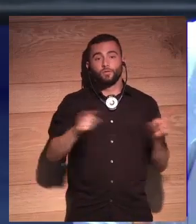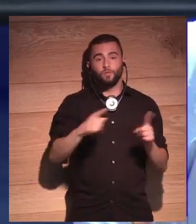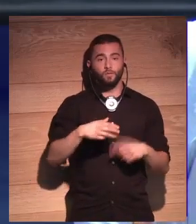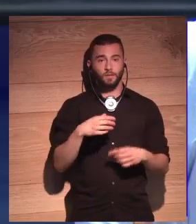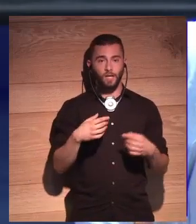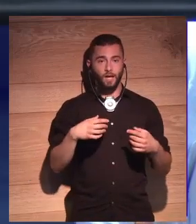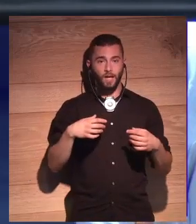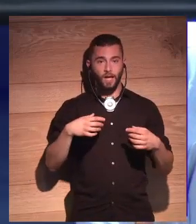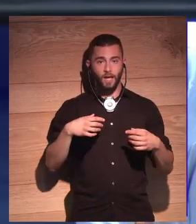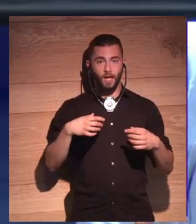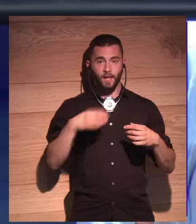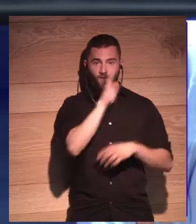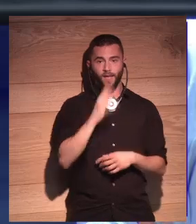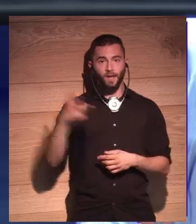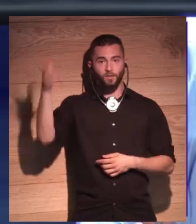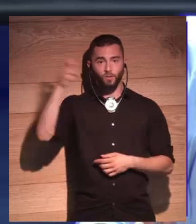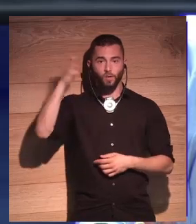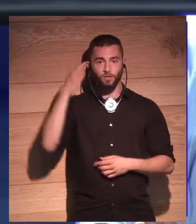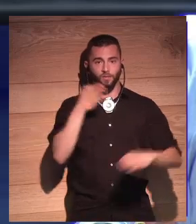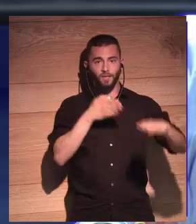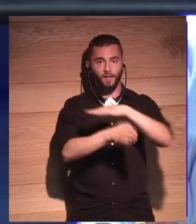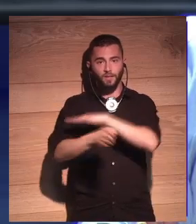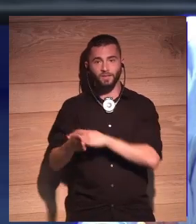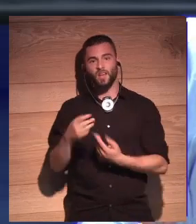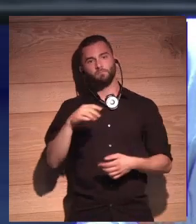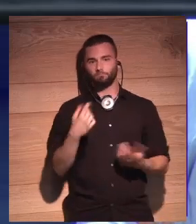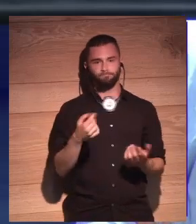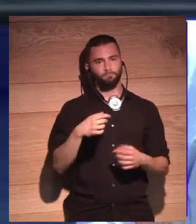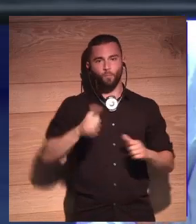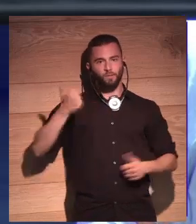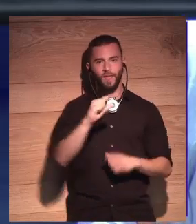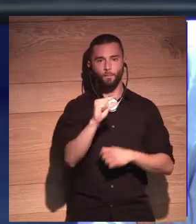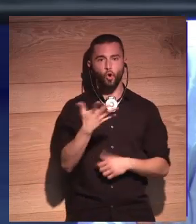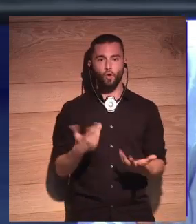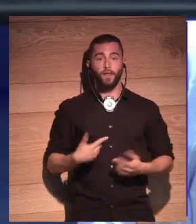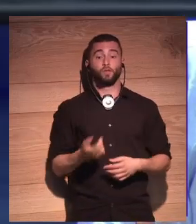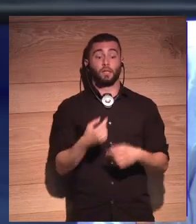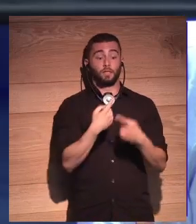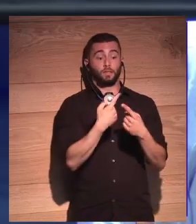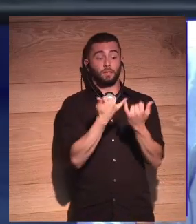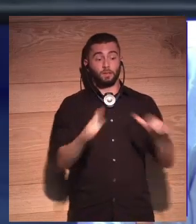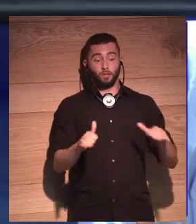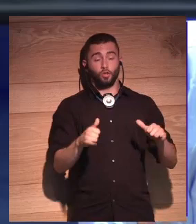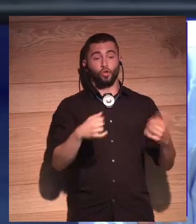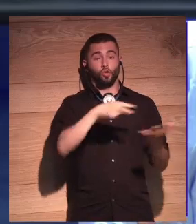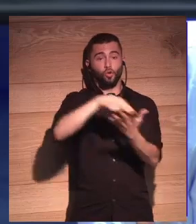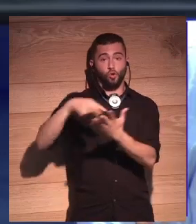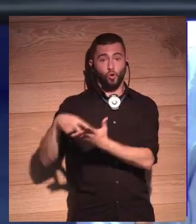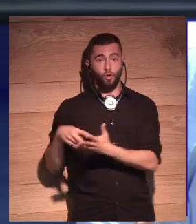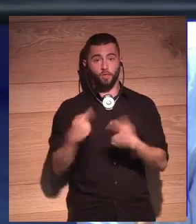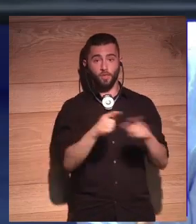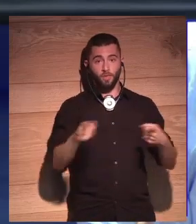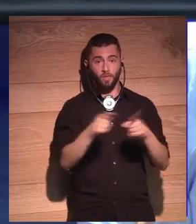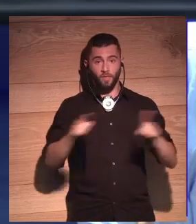vivo. Ayer era un concierto. Y esa experiencia inmersiva de vivir el concierto desde dentro, estar ahí en el medio de los